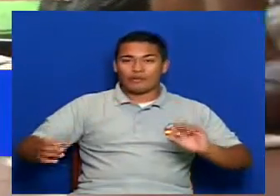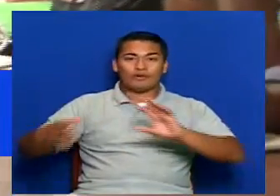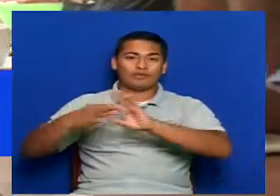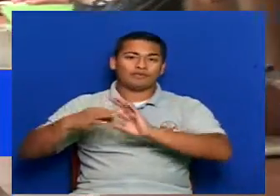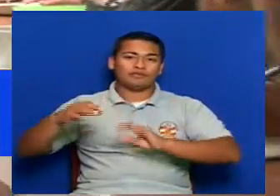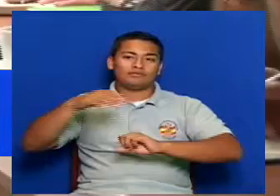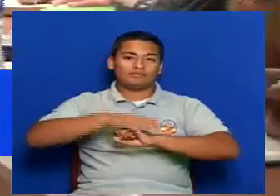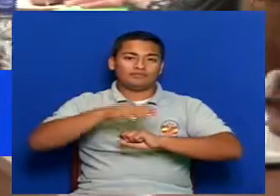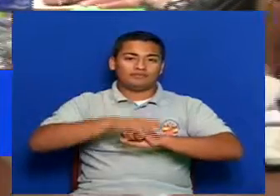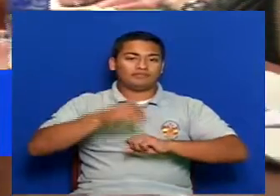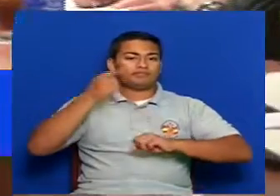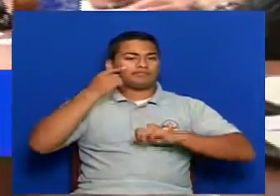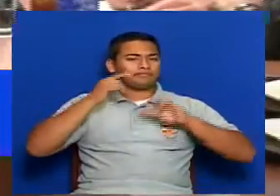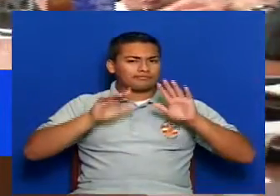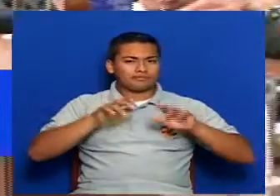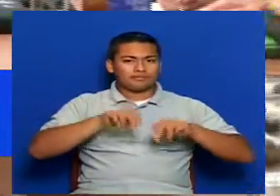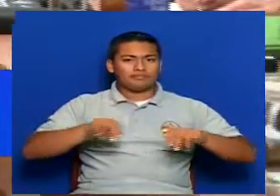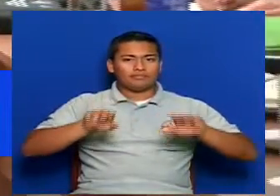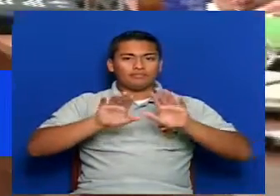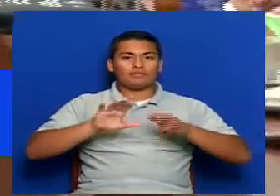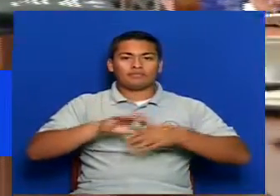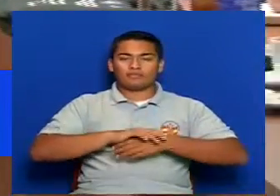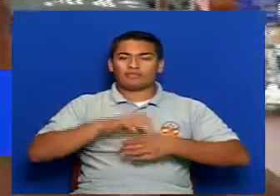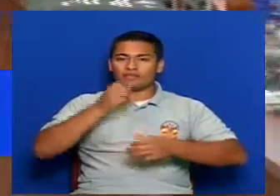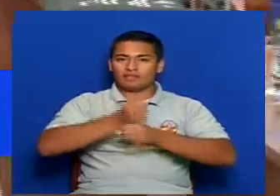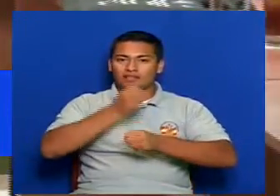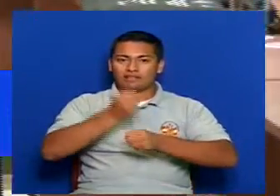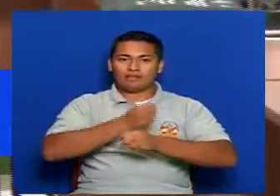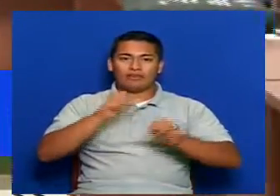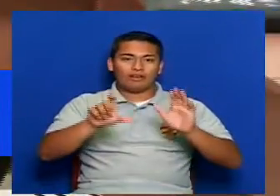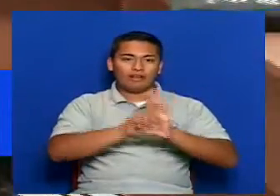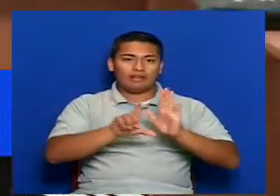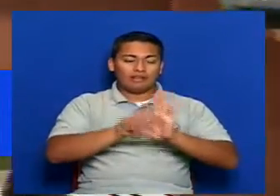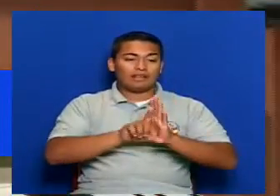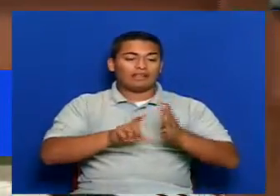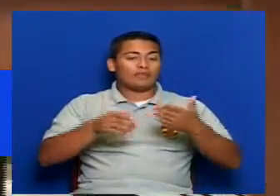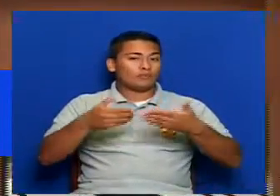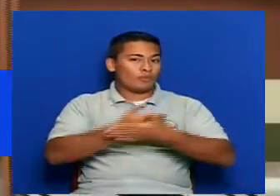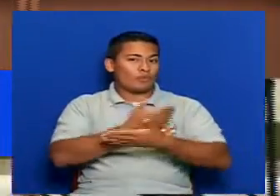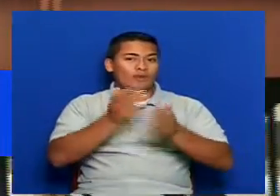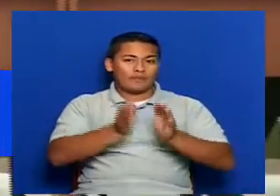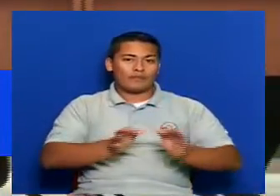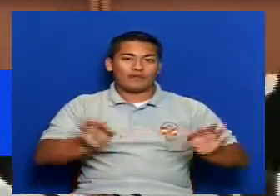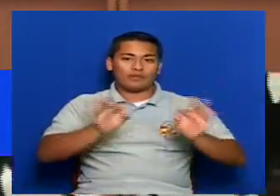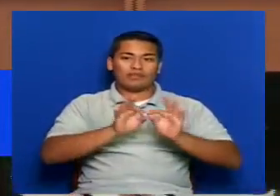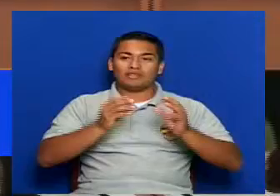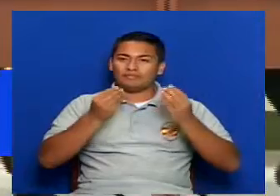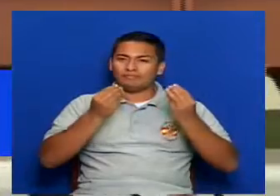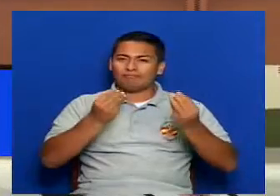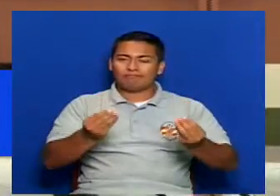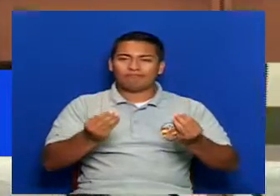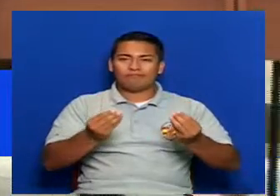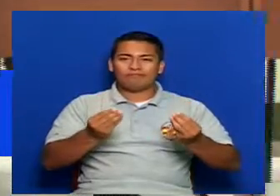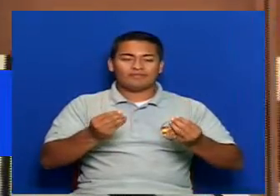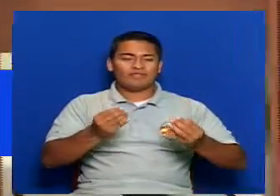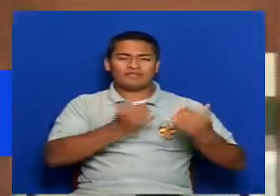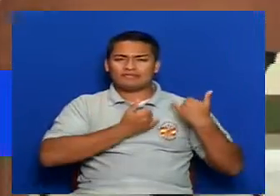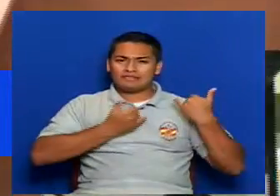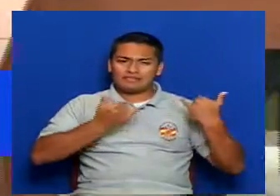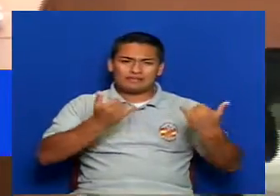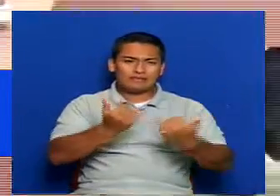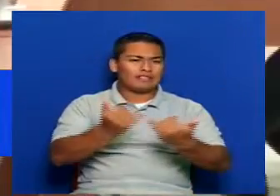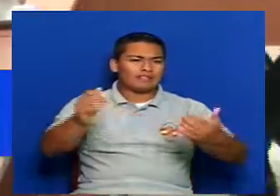medio ambiente también hemos estado trabajando en una ley que es muy importante que tuvimos que consensuarla con los diferentes sectores